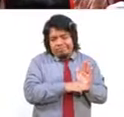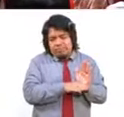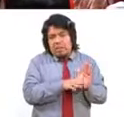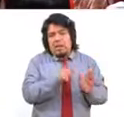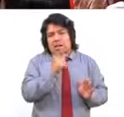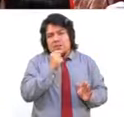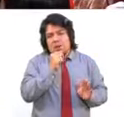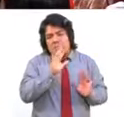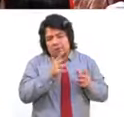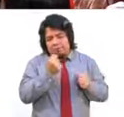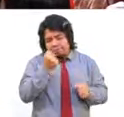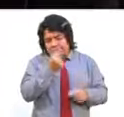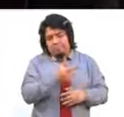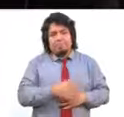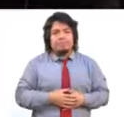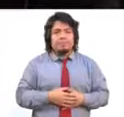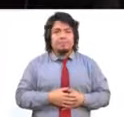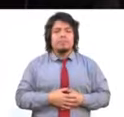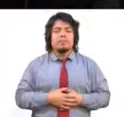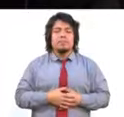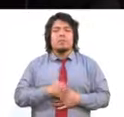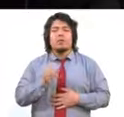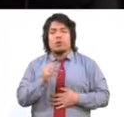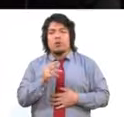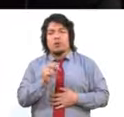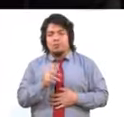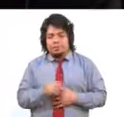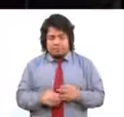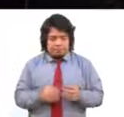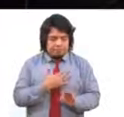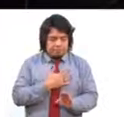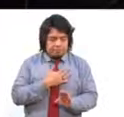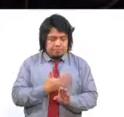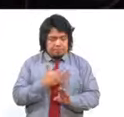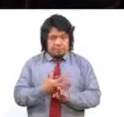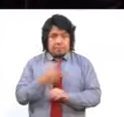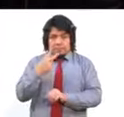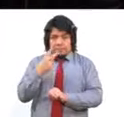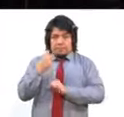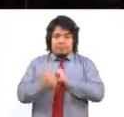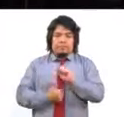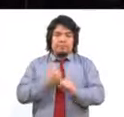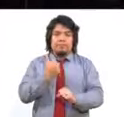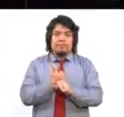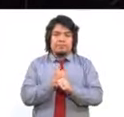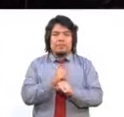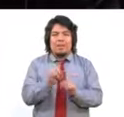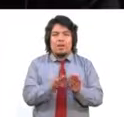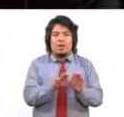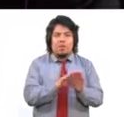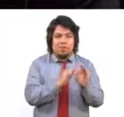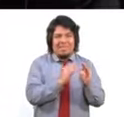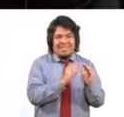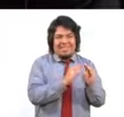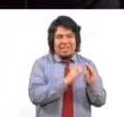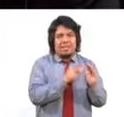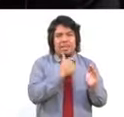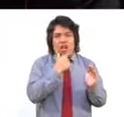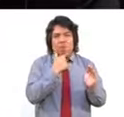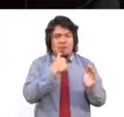bien, ¿no? Y preguntarles también ya van a ser 2 años desde que la iniciativa del agresor sale de casa entra en